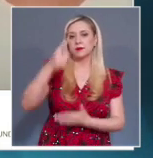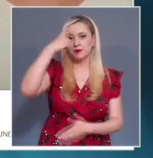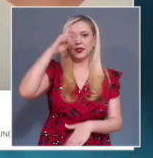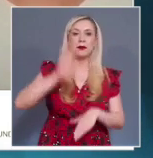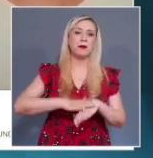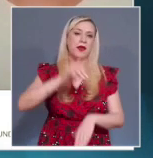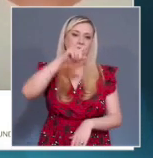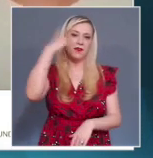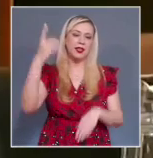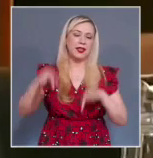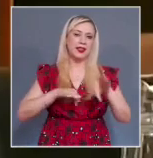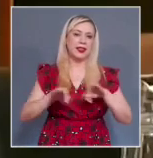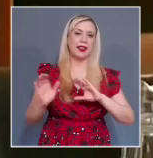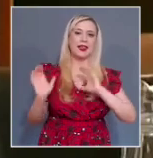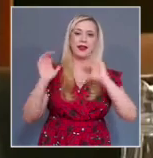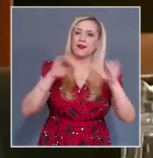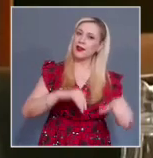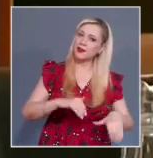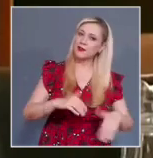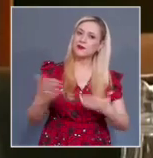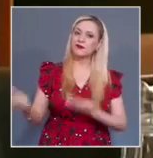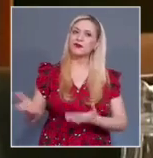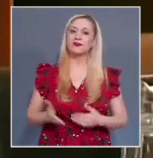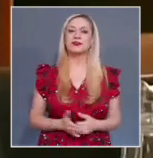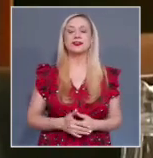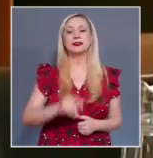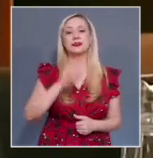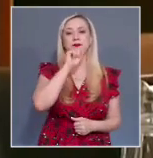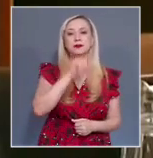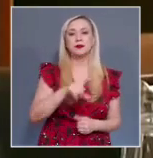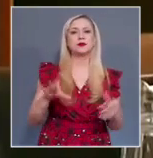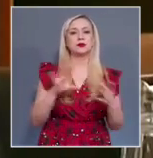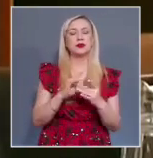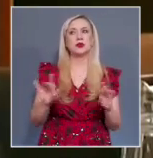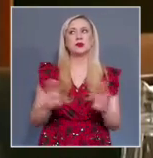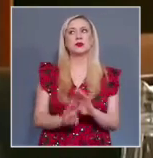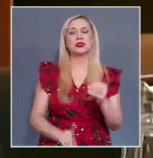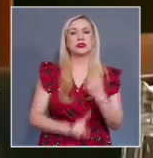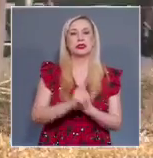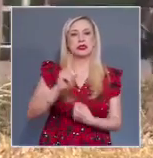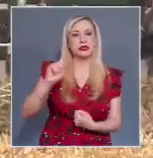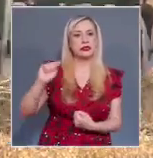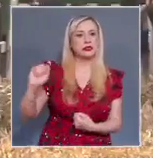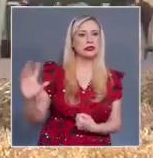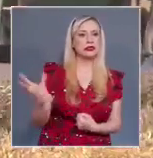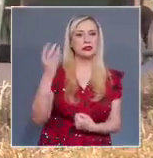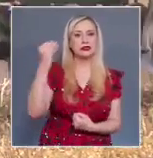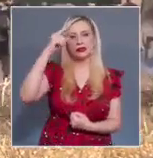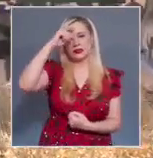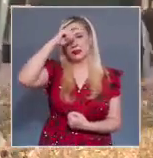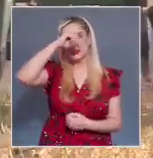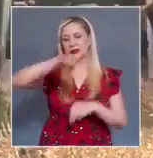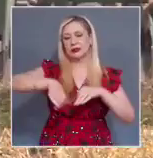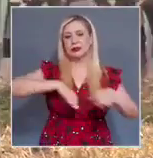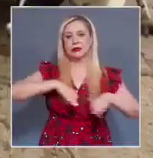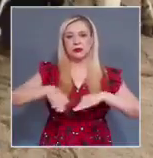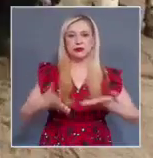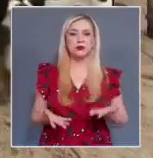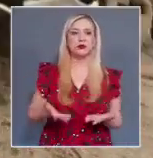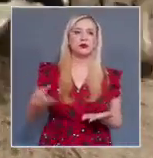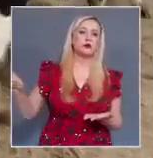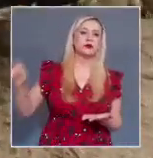campo laboral. Hablaron también sobre los desafíos de las nuevas tecnologías aplicadas al empleo. Revelaron que en los sectores primarios